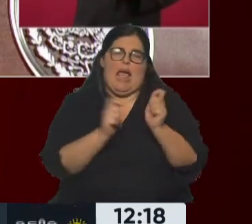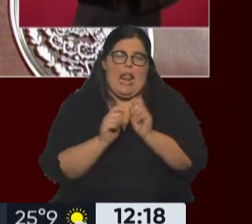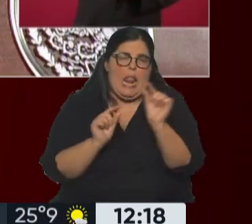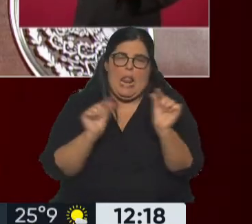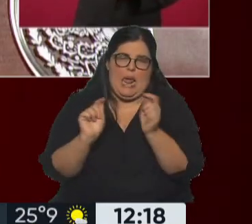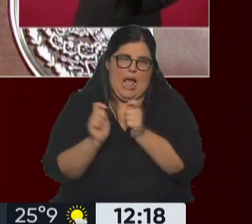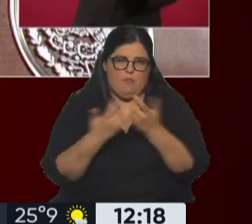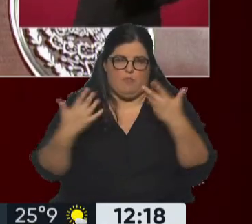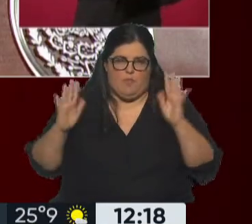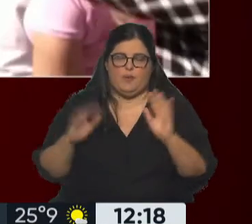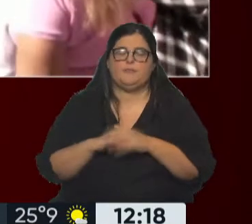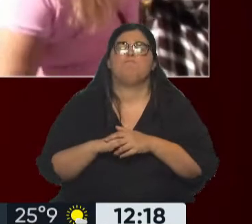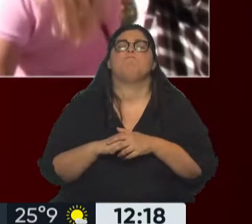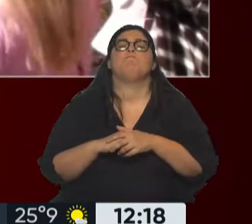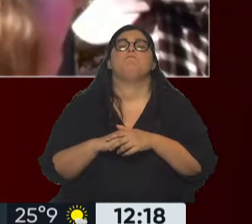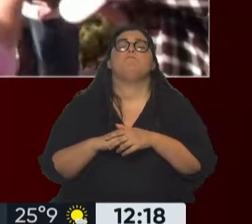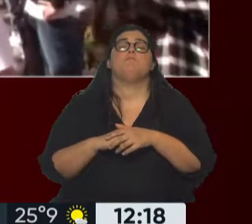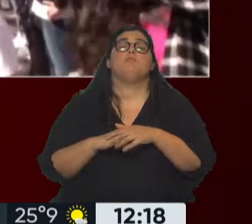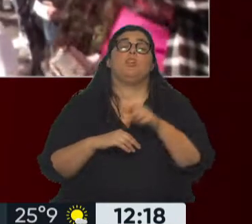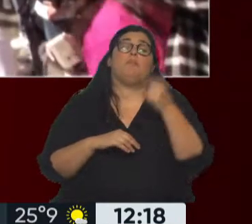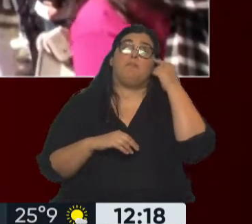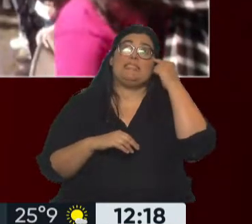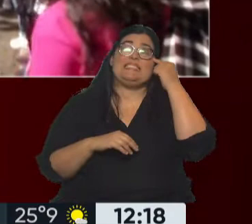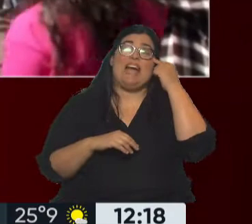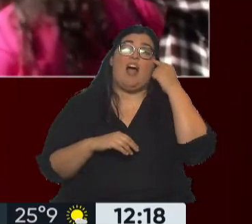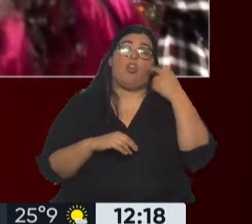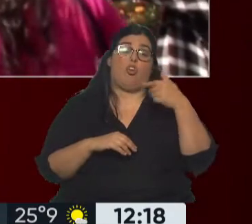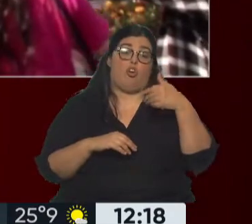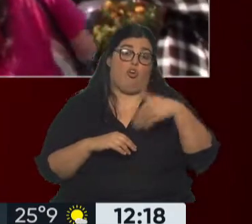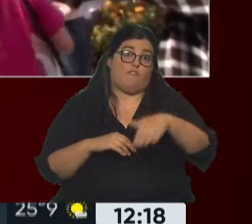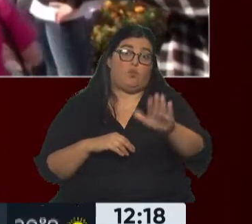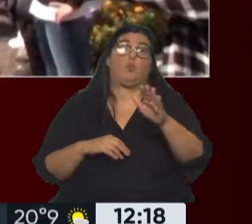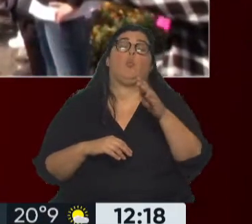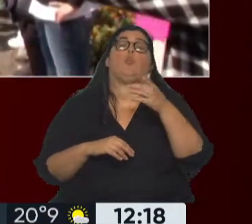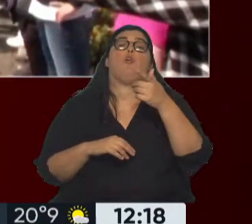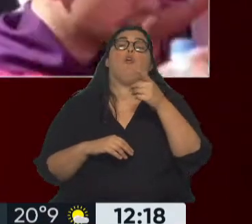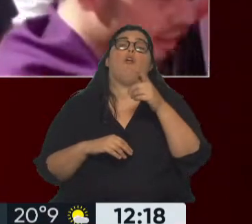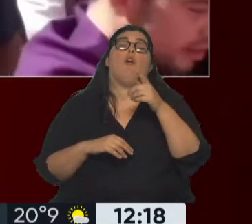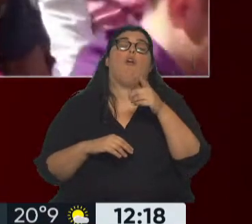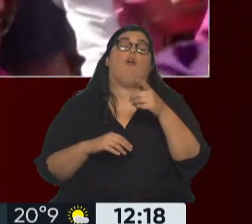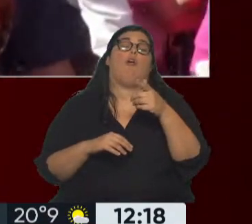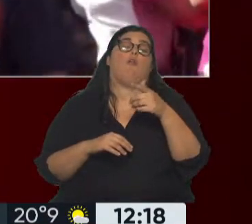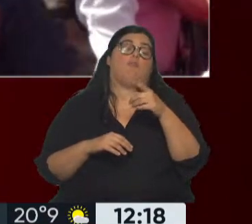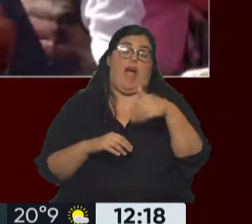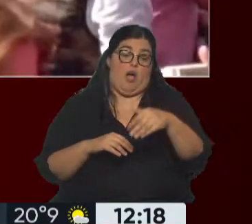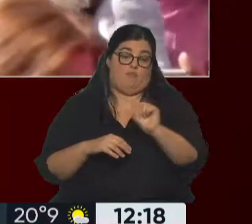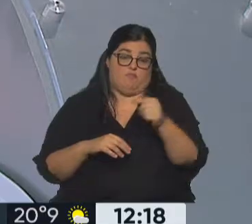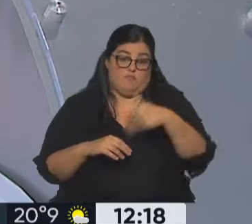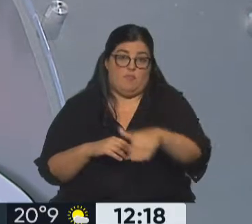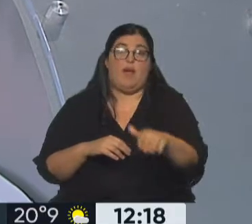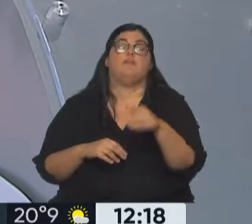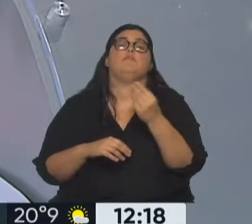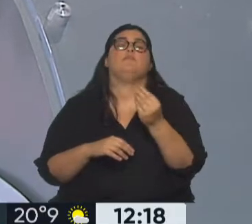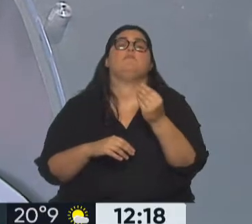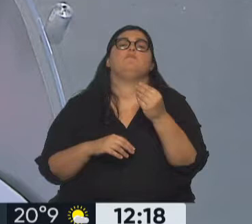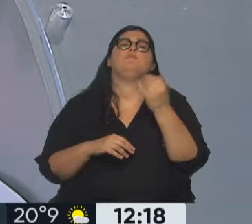que poniendo un poco el foco más a mediano plazo y pensando justamente en la sucesión de AMLO y en lo que viene en el más mediano plazo, digamos, nosotros tenemos